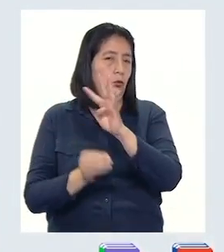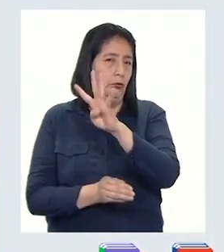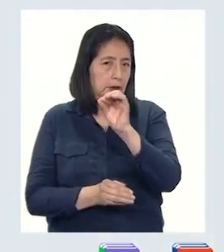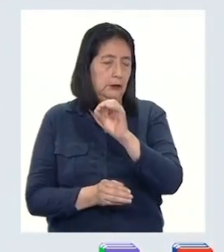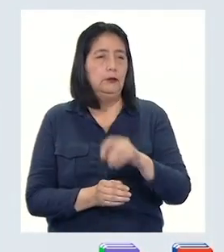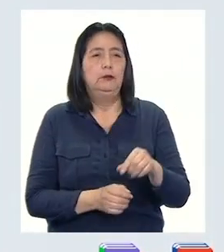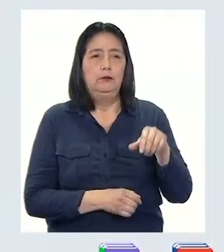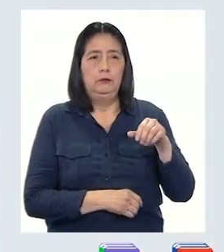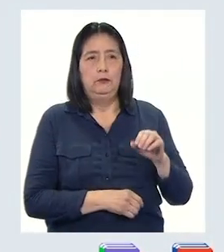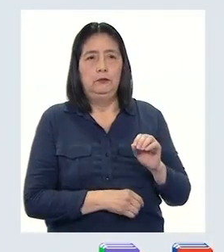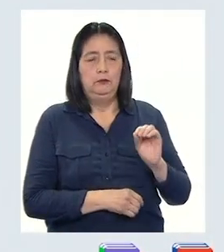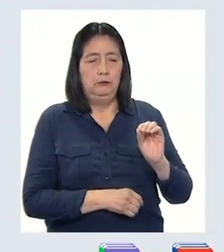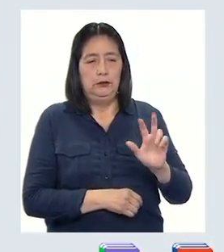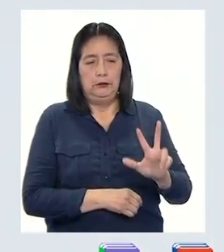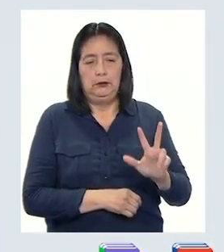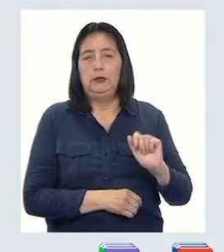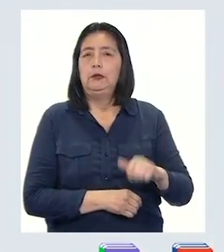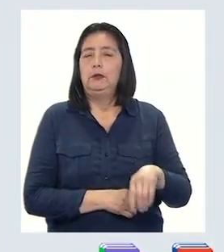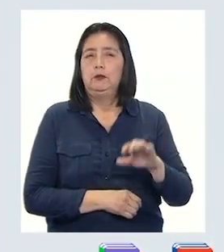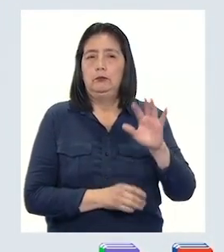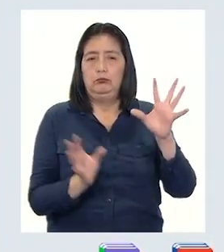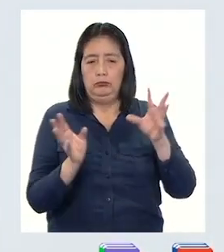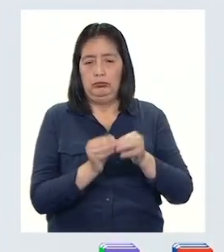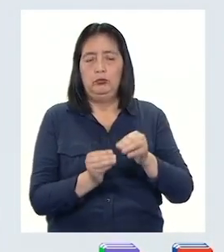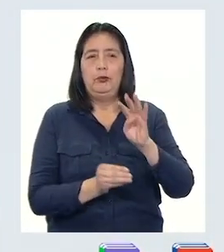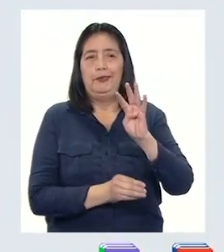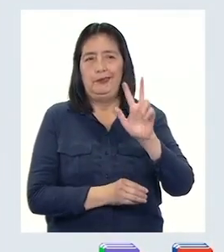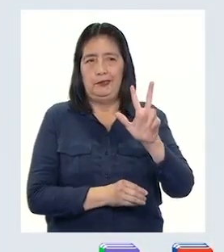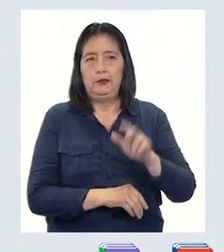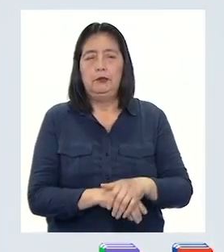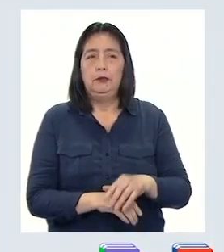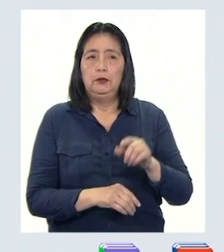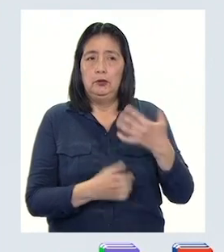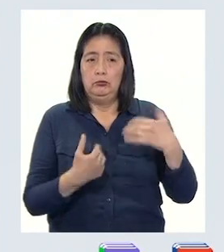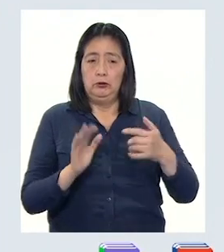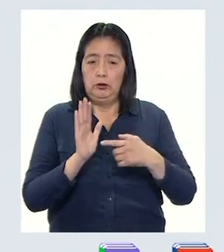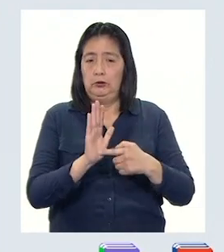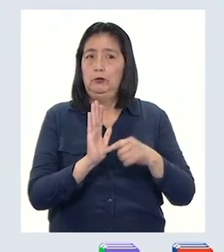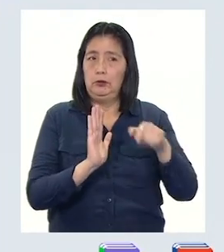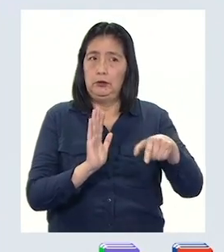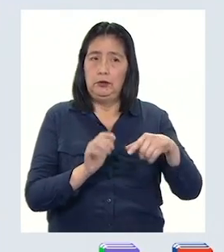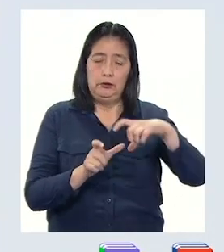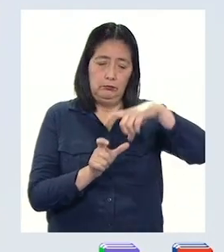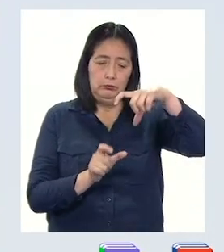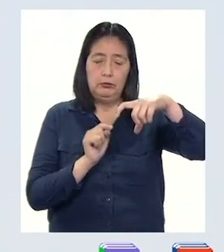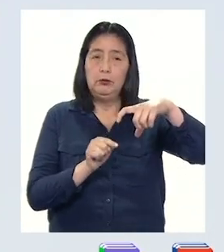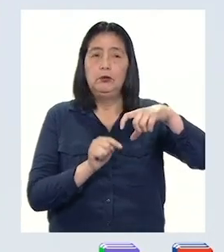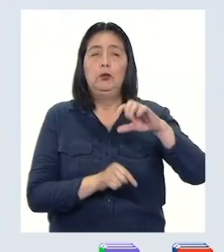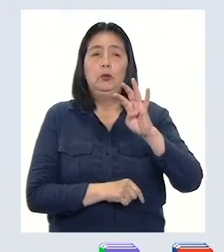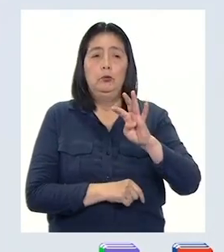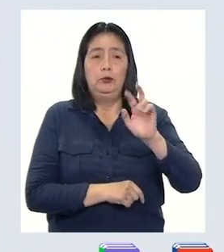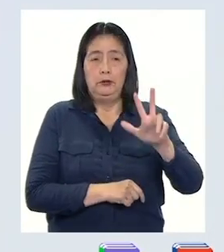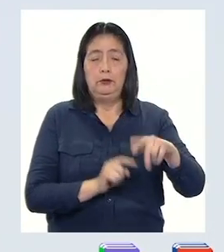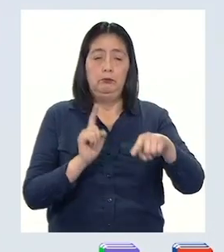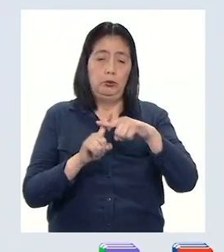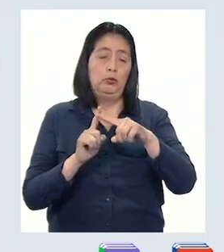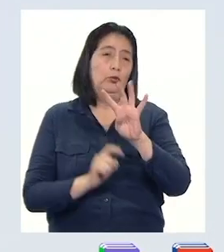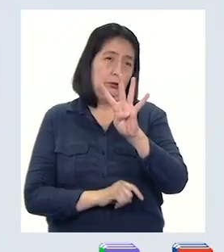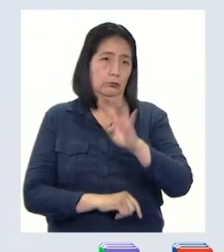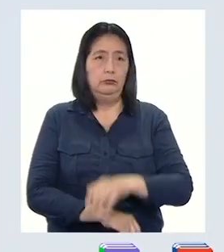40 más 3, 43. Lo que he representado en la Yupana es 43 por